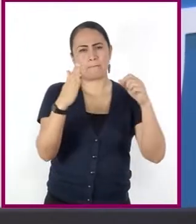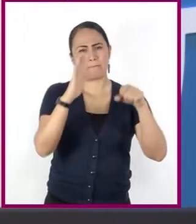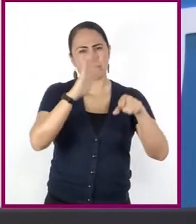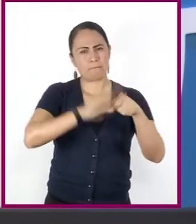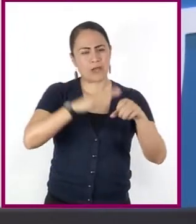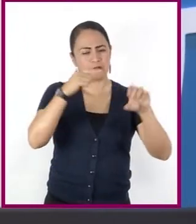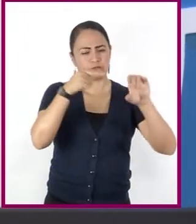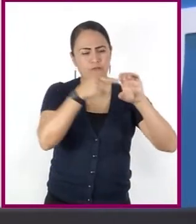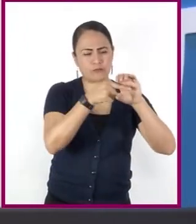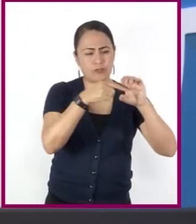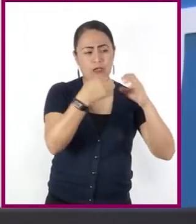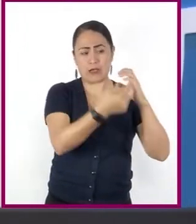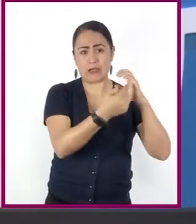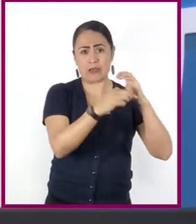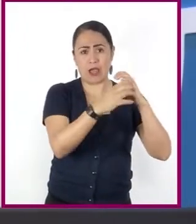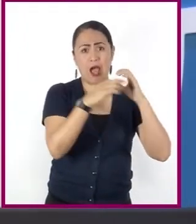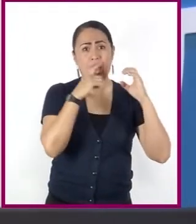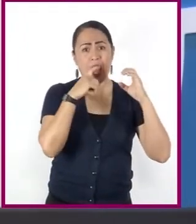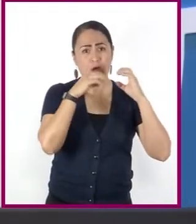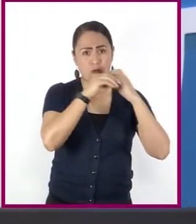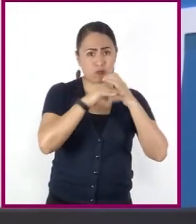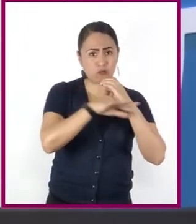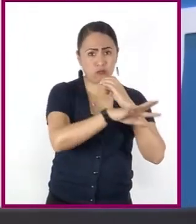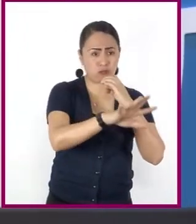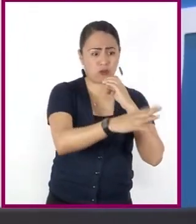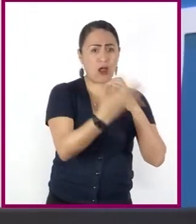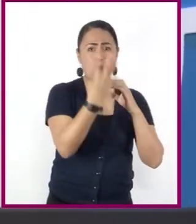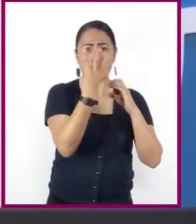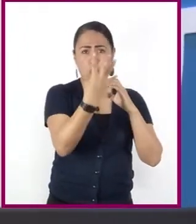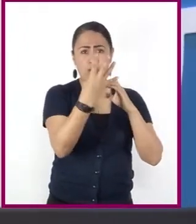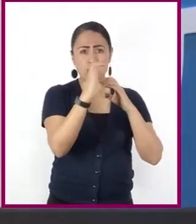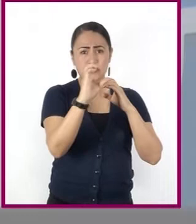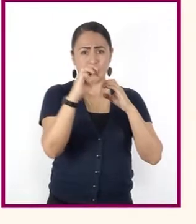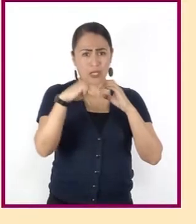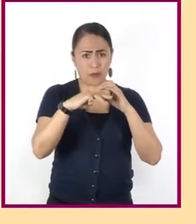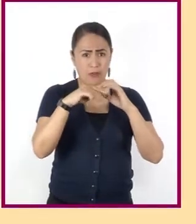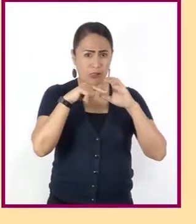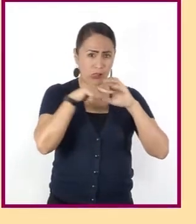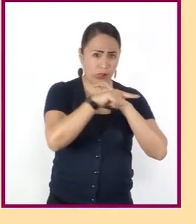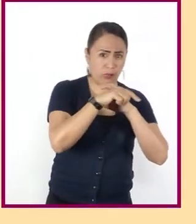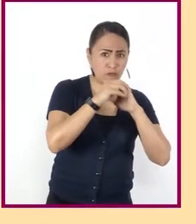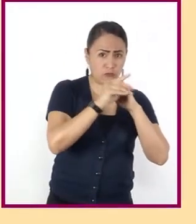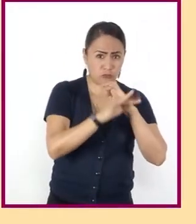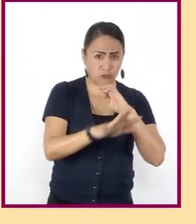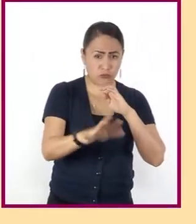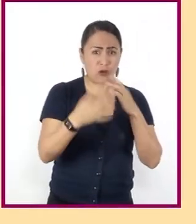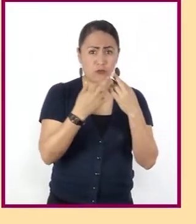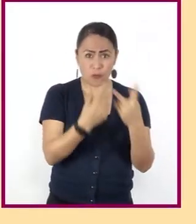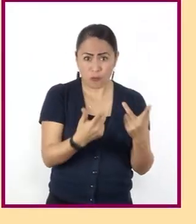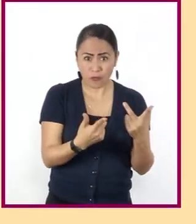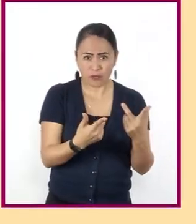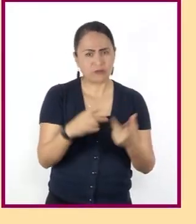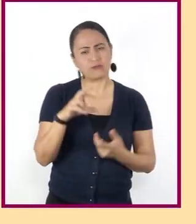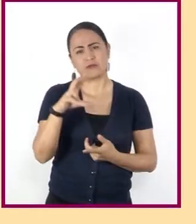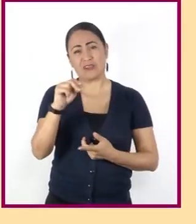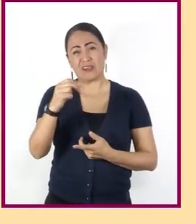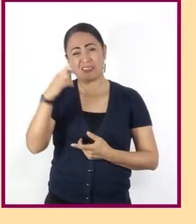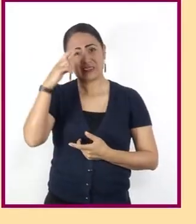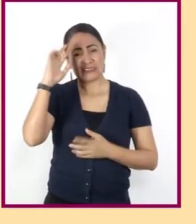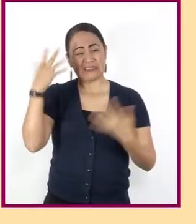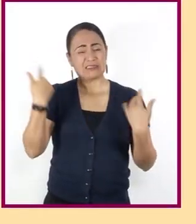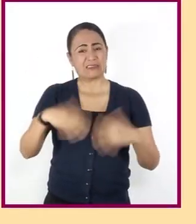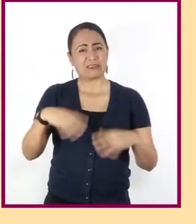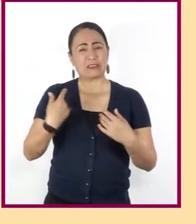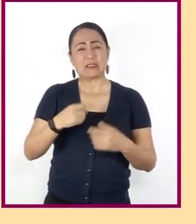profundidad sin dañar la tubería, que está a 4 centímetros. ¿Se imaginan si hubiera usado el clavo